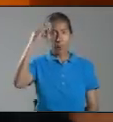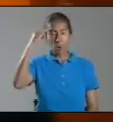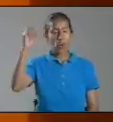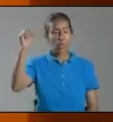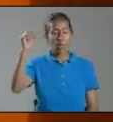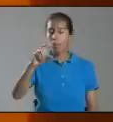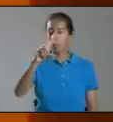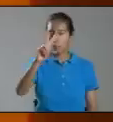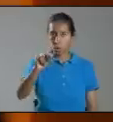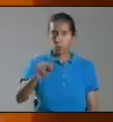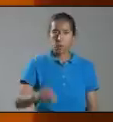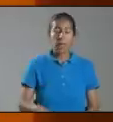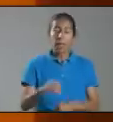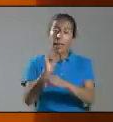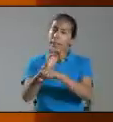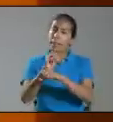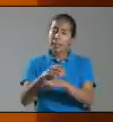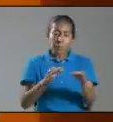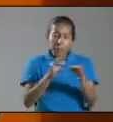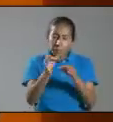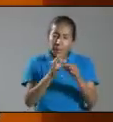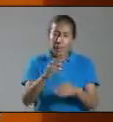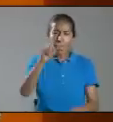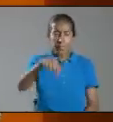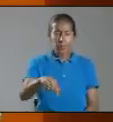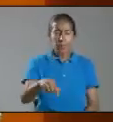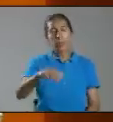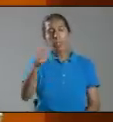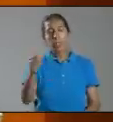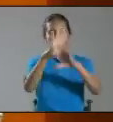Mire, déjeme explicarle esto de otra manera.